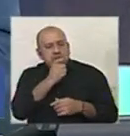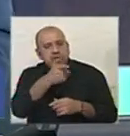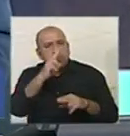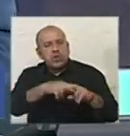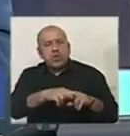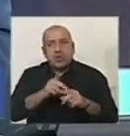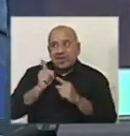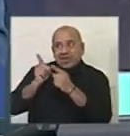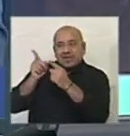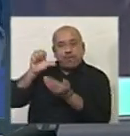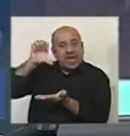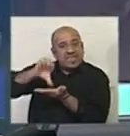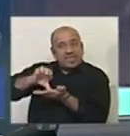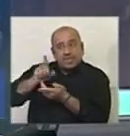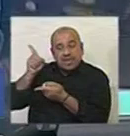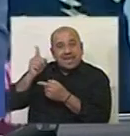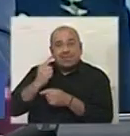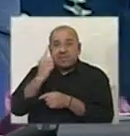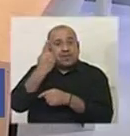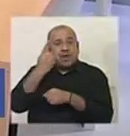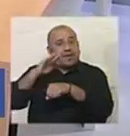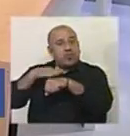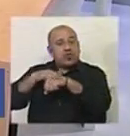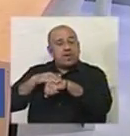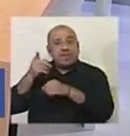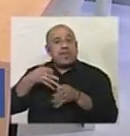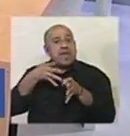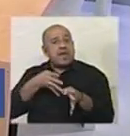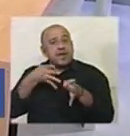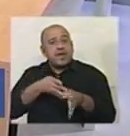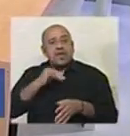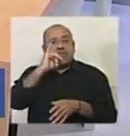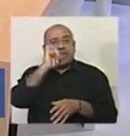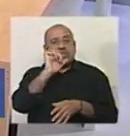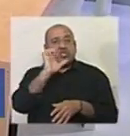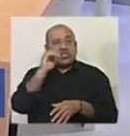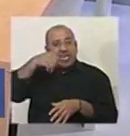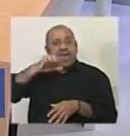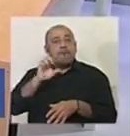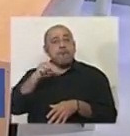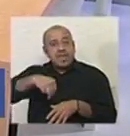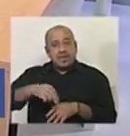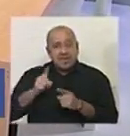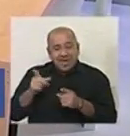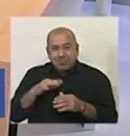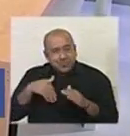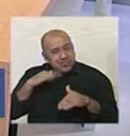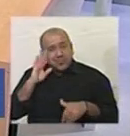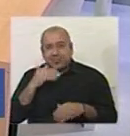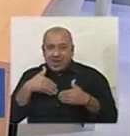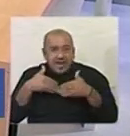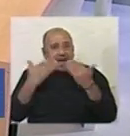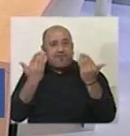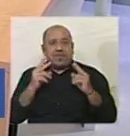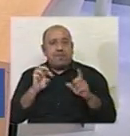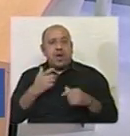Arabia Saudita es el principal responsable de la guerra en Yemen, de que ahí se esté desarrollando la crisis humanitaria más grande del mundo. Entre 2015 y